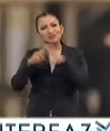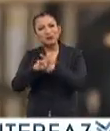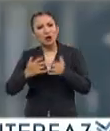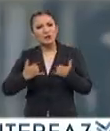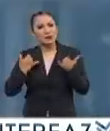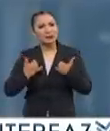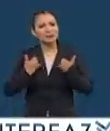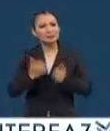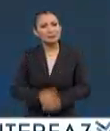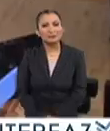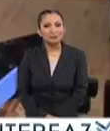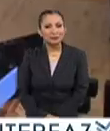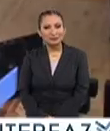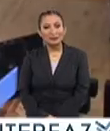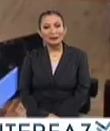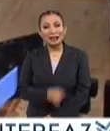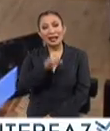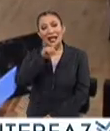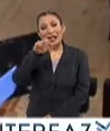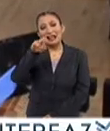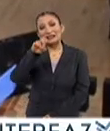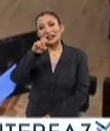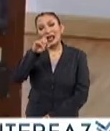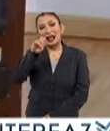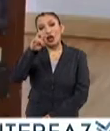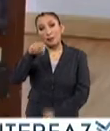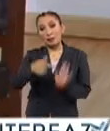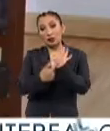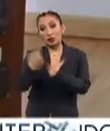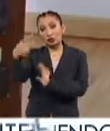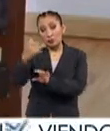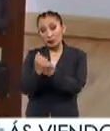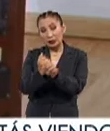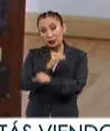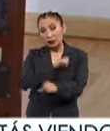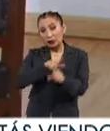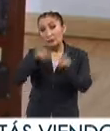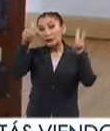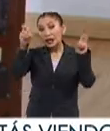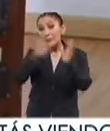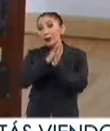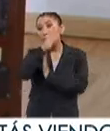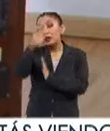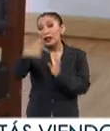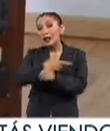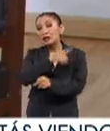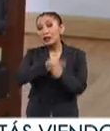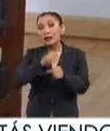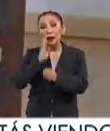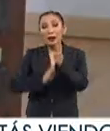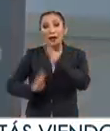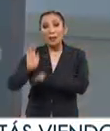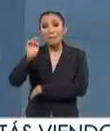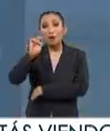adolescentes. Elis de León nos presenta en el estudio su trabajo especial sobre la Biblioteca Nacional de